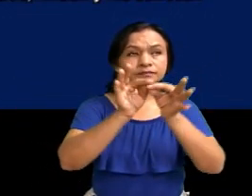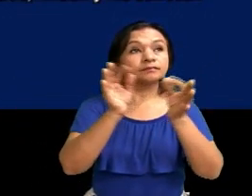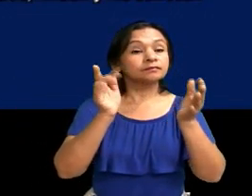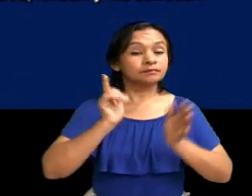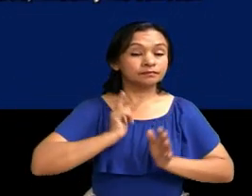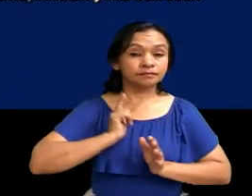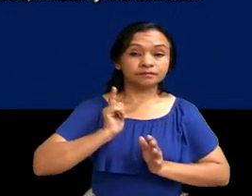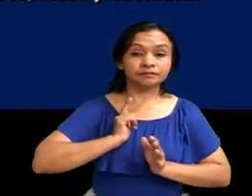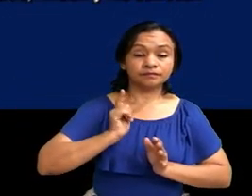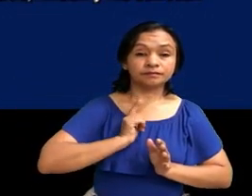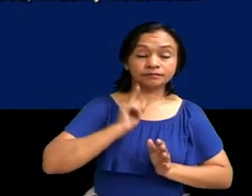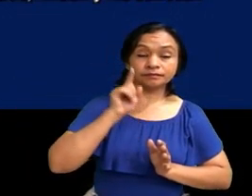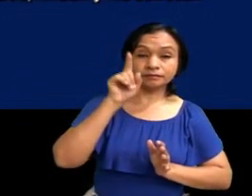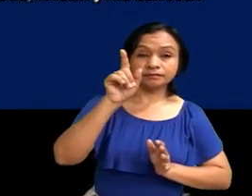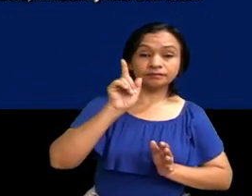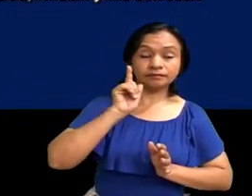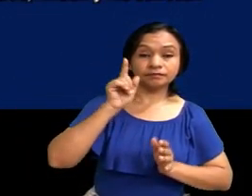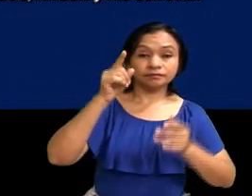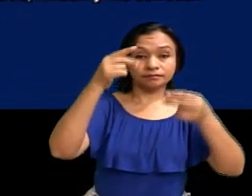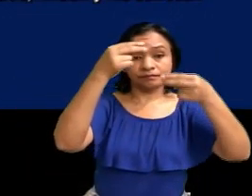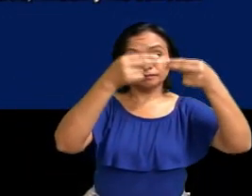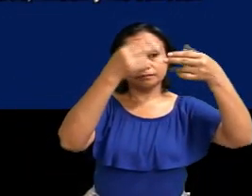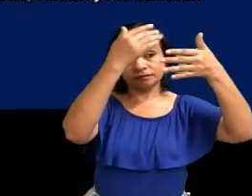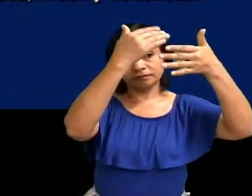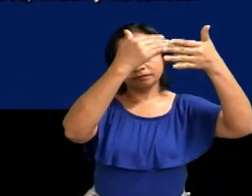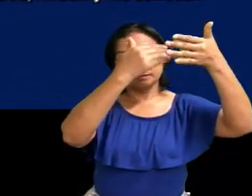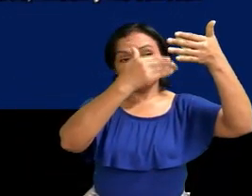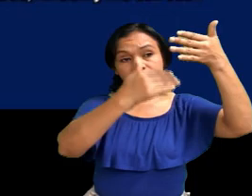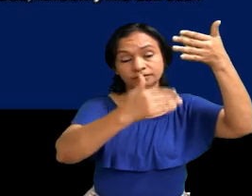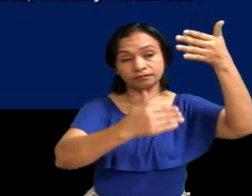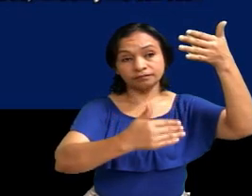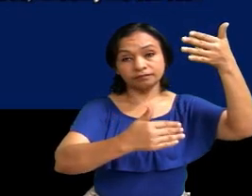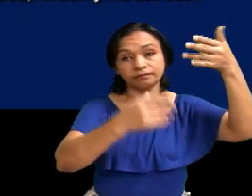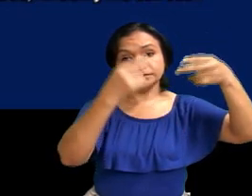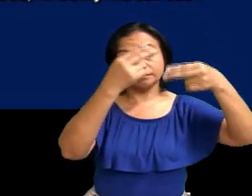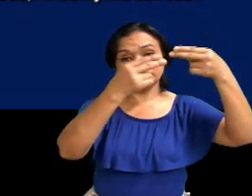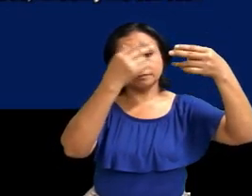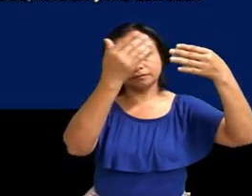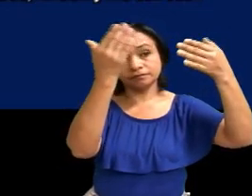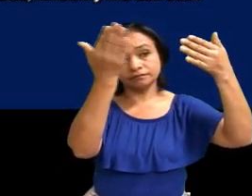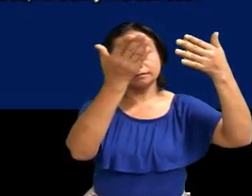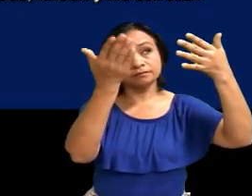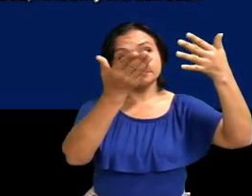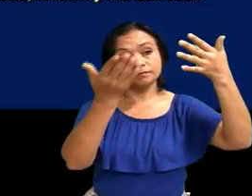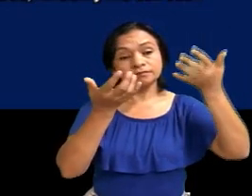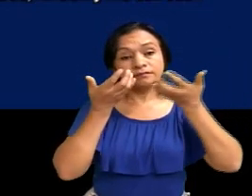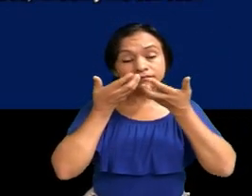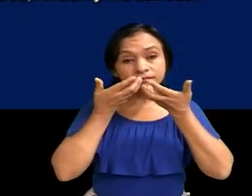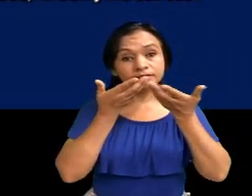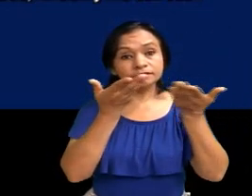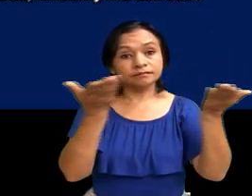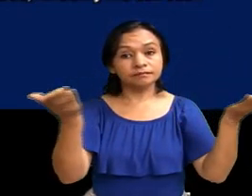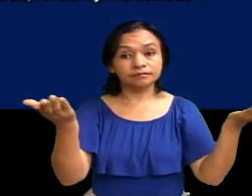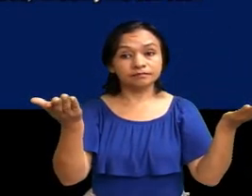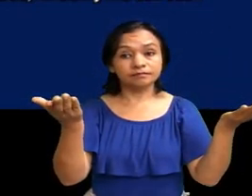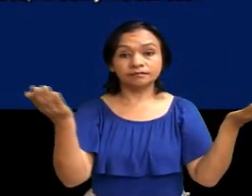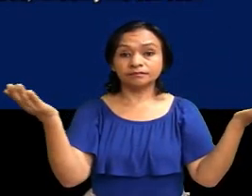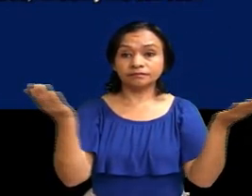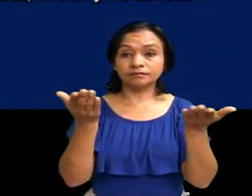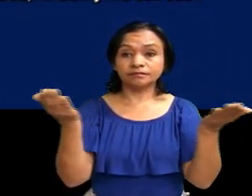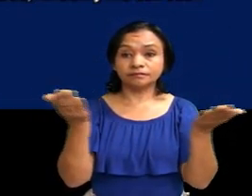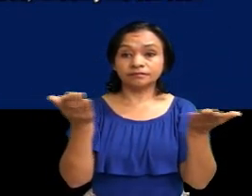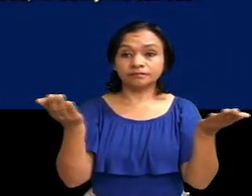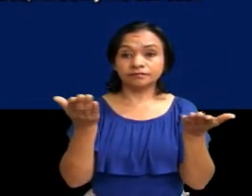tenemos la tabla, ¿verdad?, que da los datos, ¿verdad? La información de cómo hemos